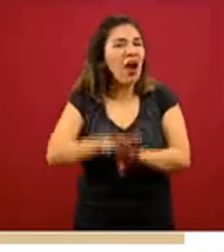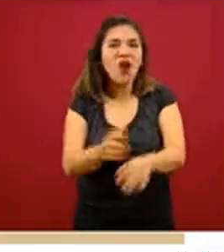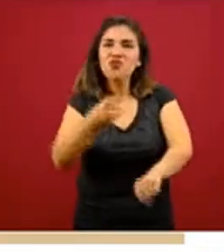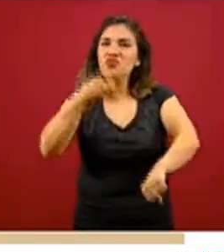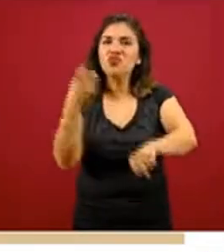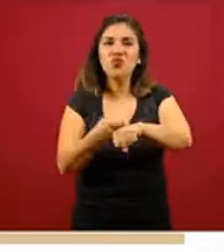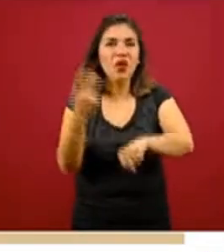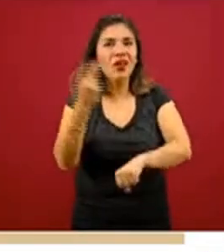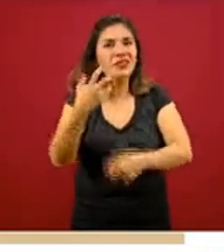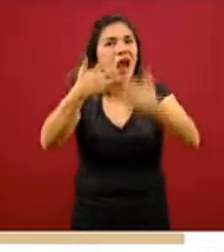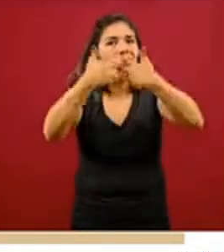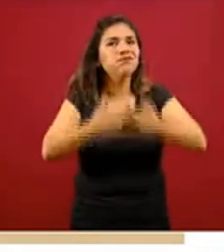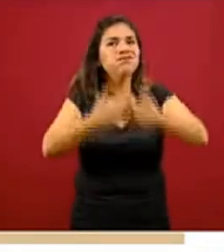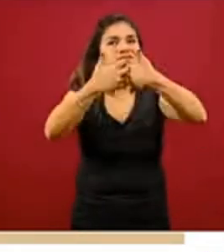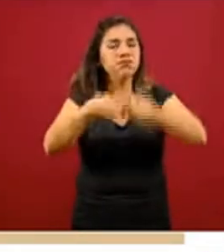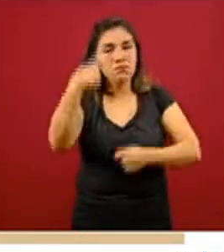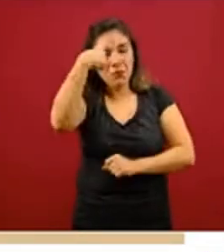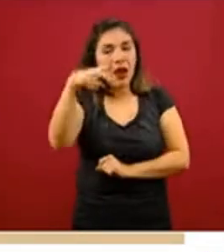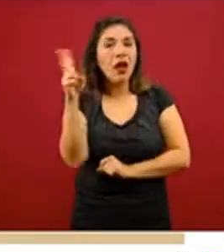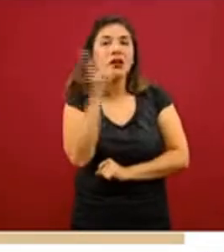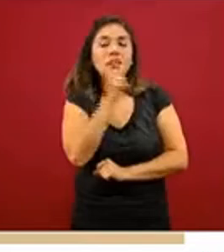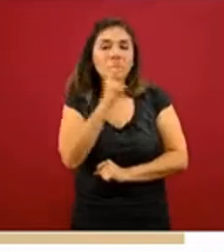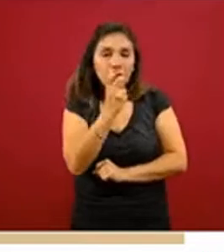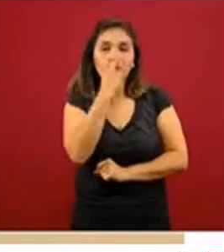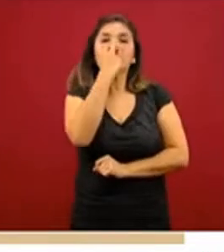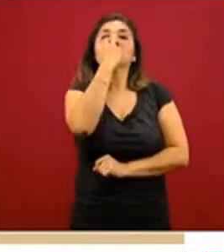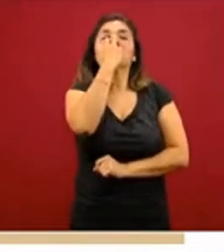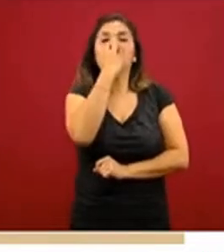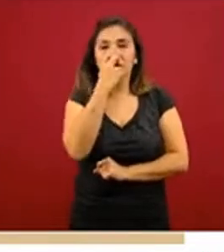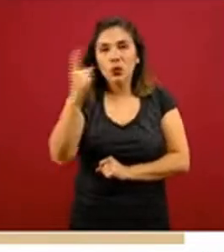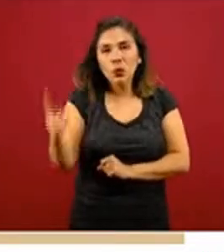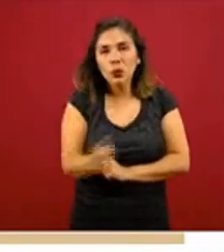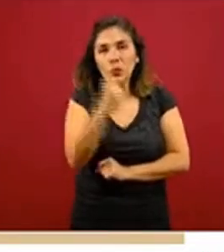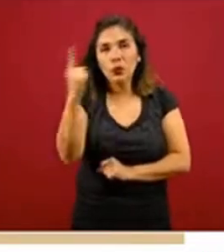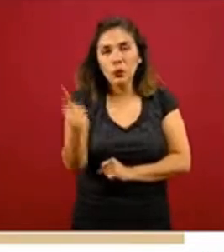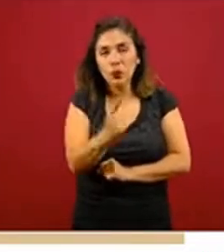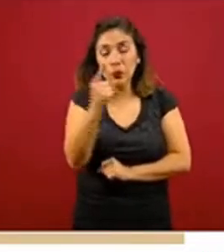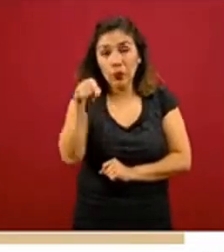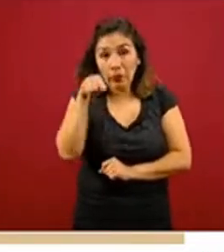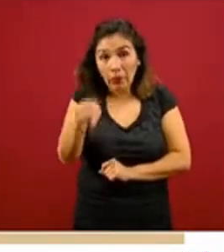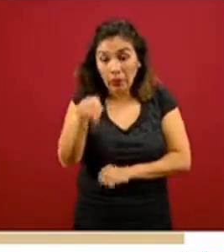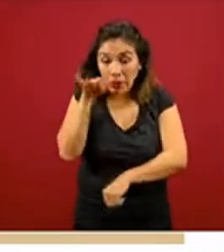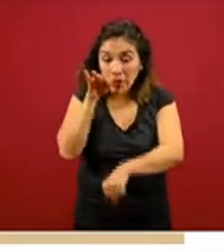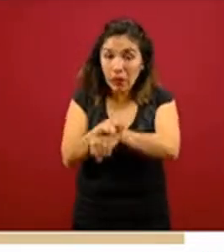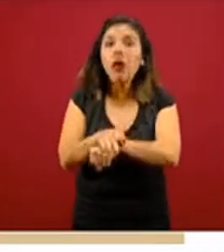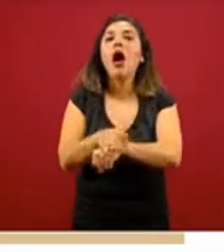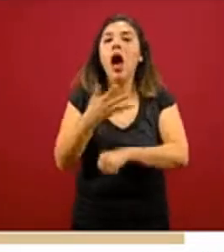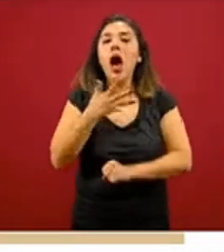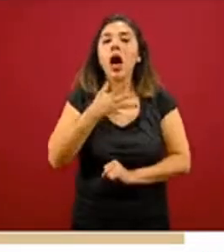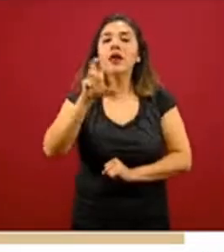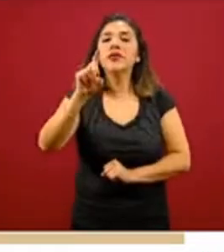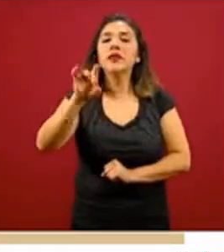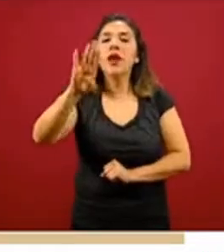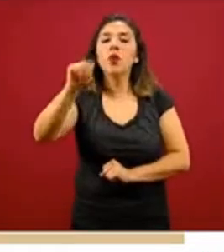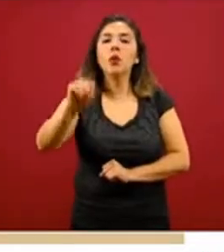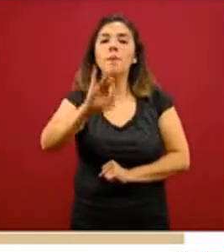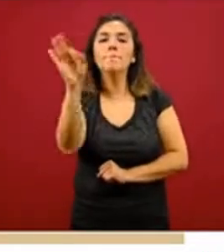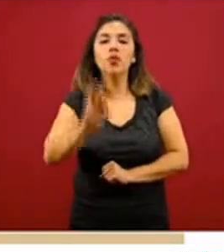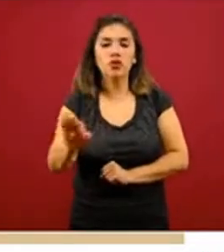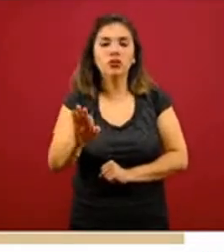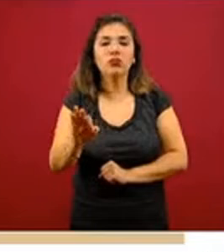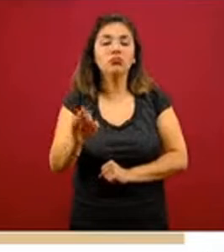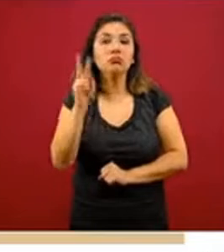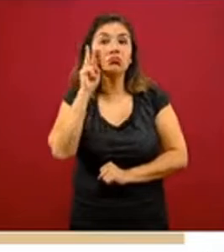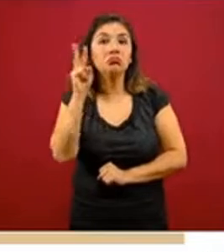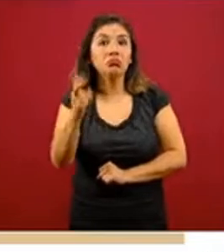una máquina para que pueda sustentar la respiración, es del 39%, y también podemos ver